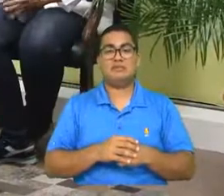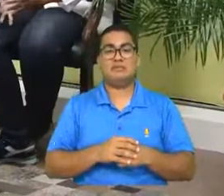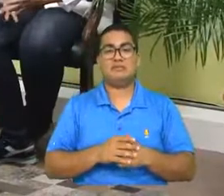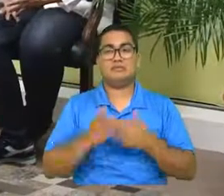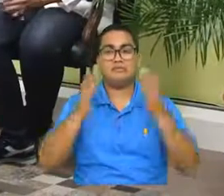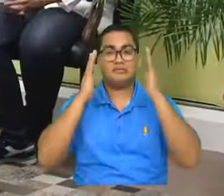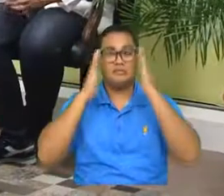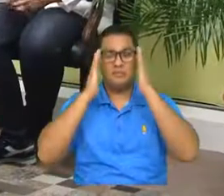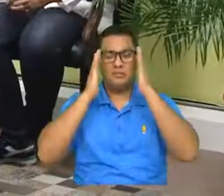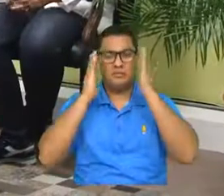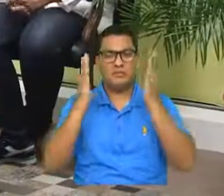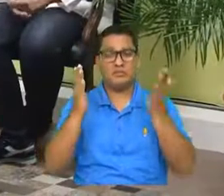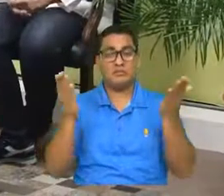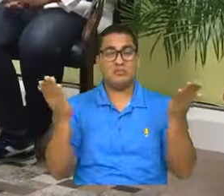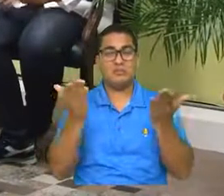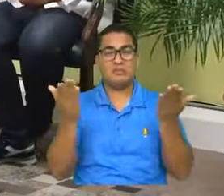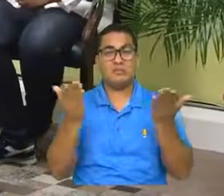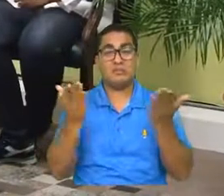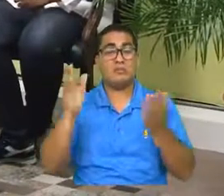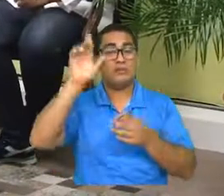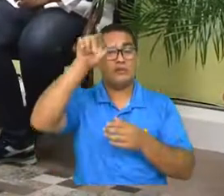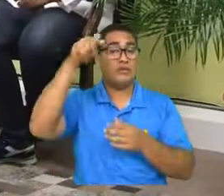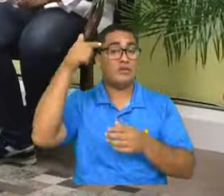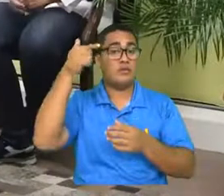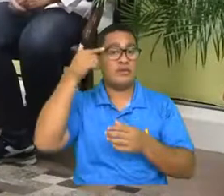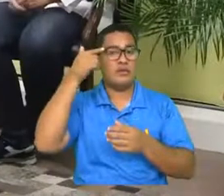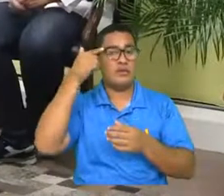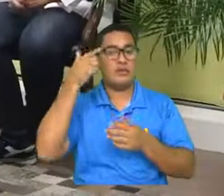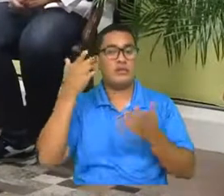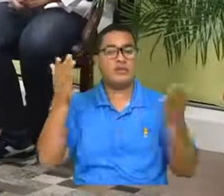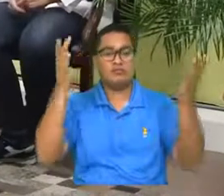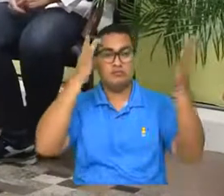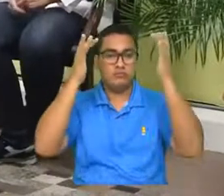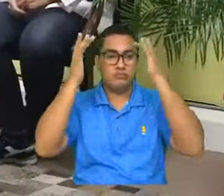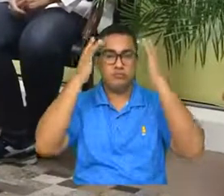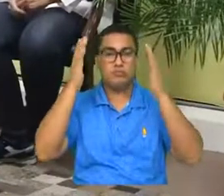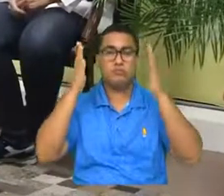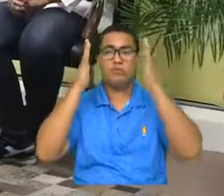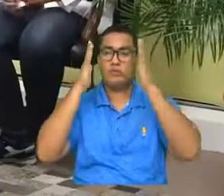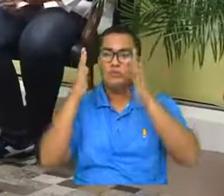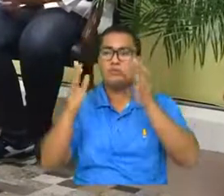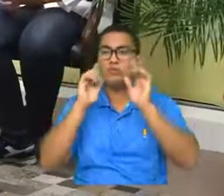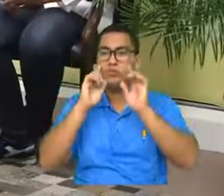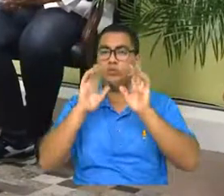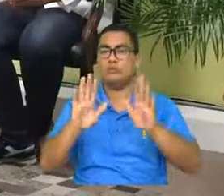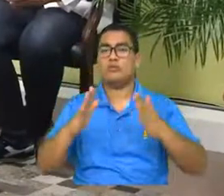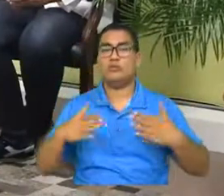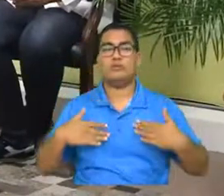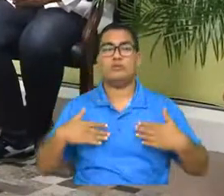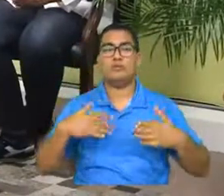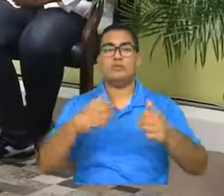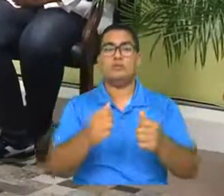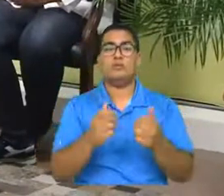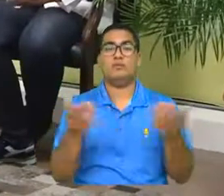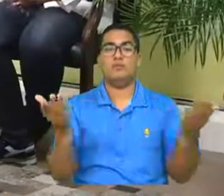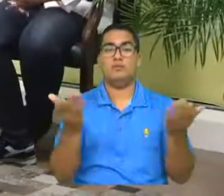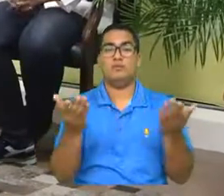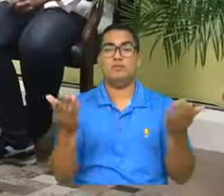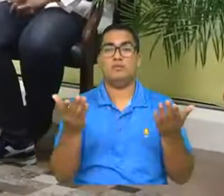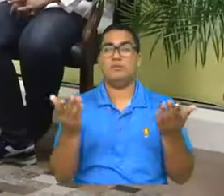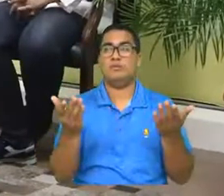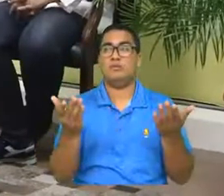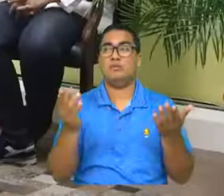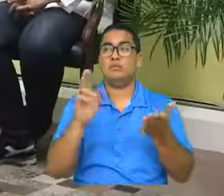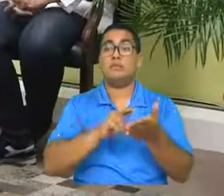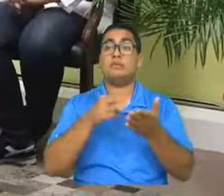Afortunadamente, pues dentro de la preocupación de nuestro gobierno de seguir brindando salud, está el proveer